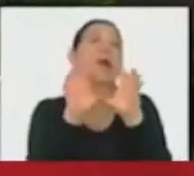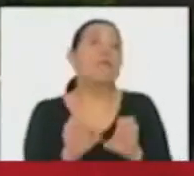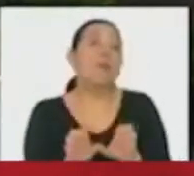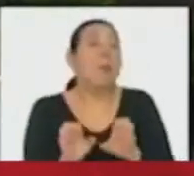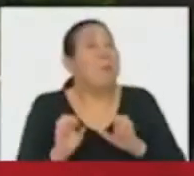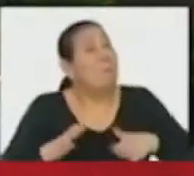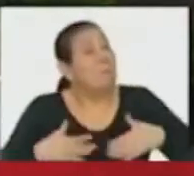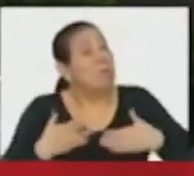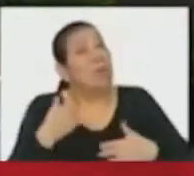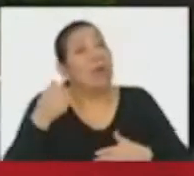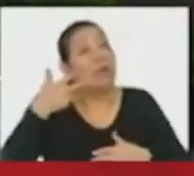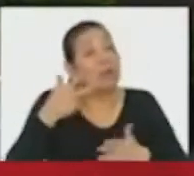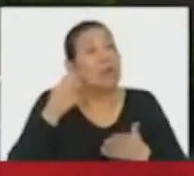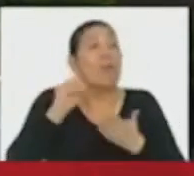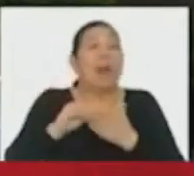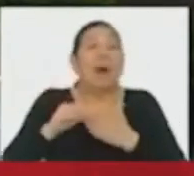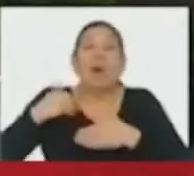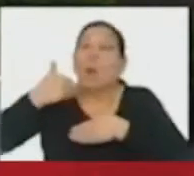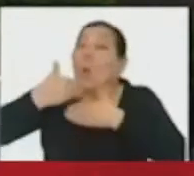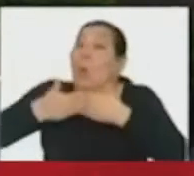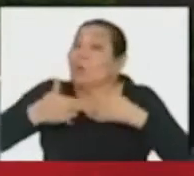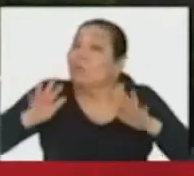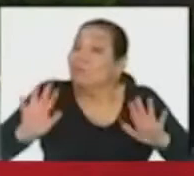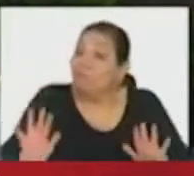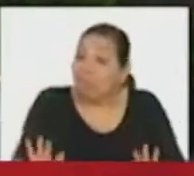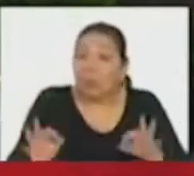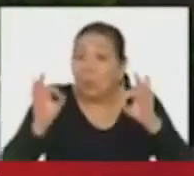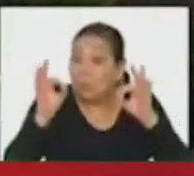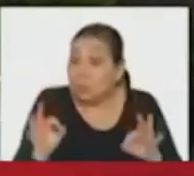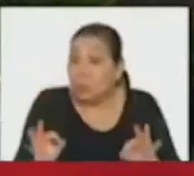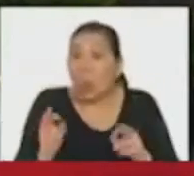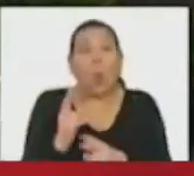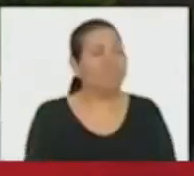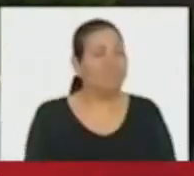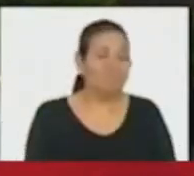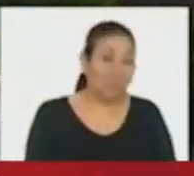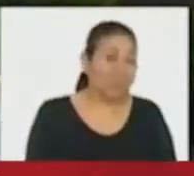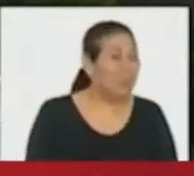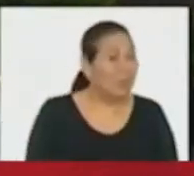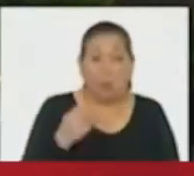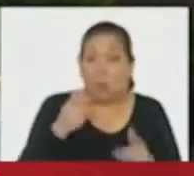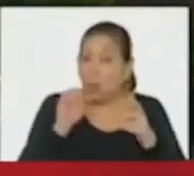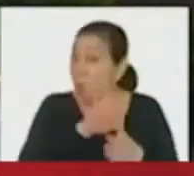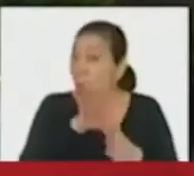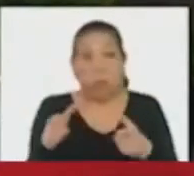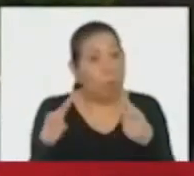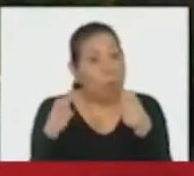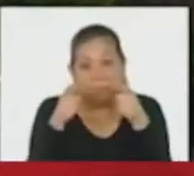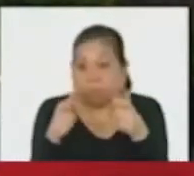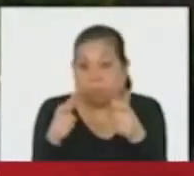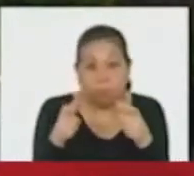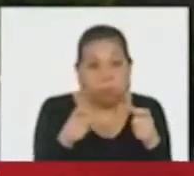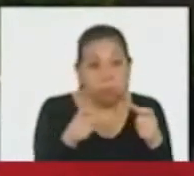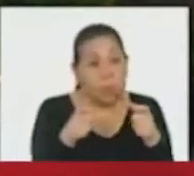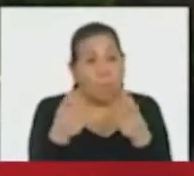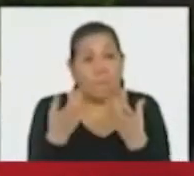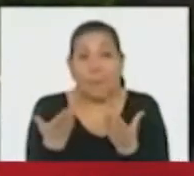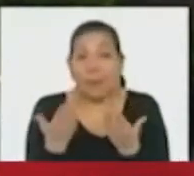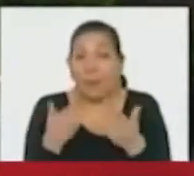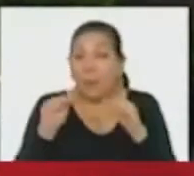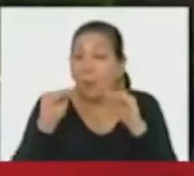de una posible tercera ola más adelante al reafirmar las medidas nos bajamos la guardia aunque estamos en un